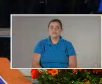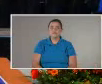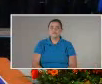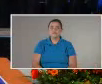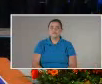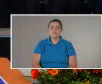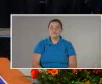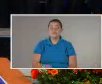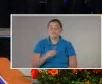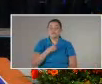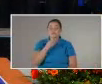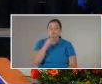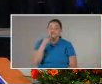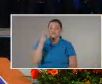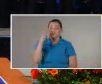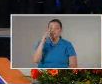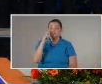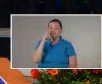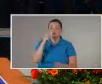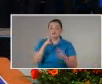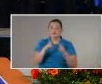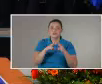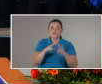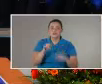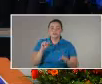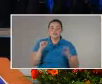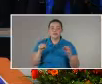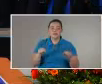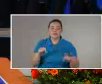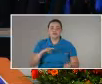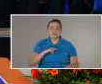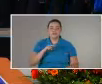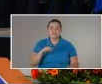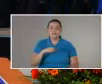Solo Dios conoce lo que puede estar sufriendo el pueblo del Señor.